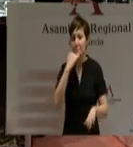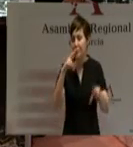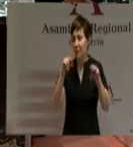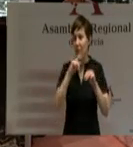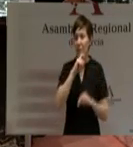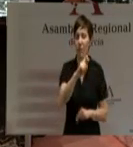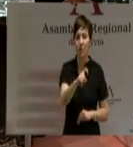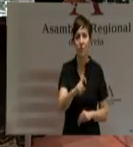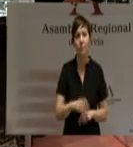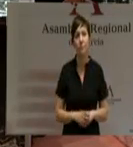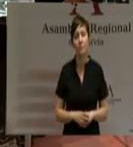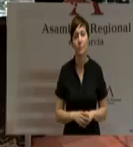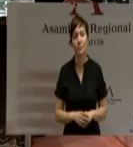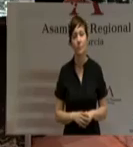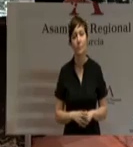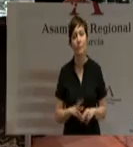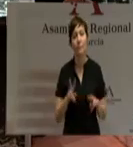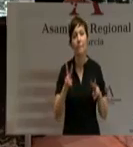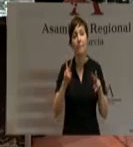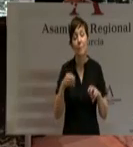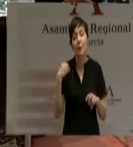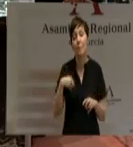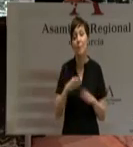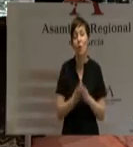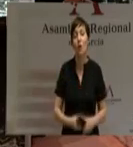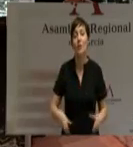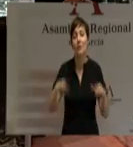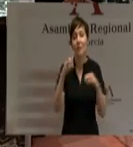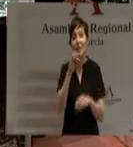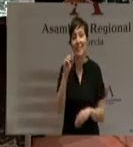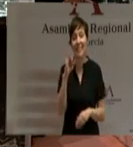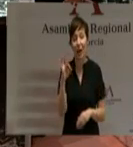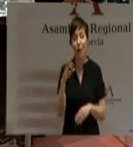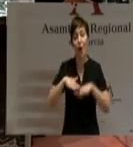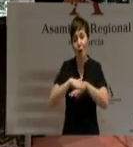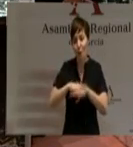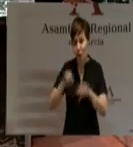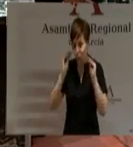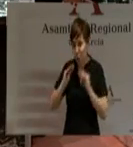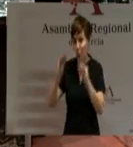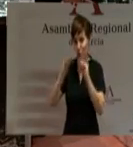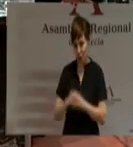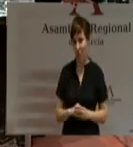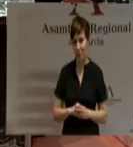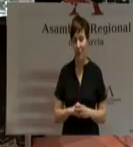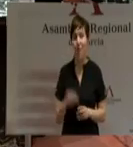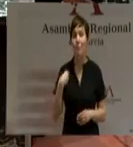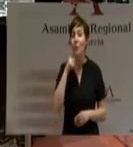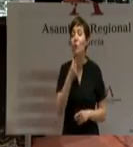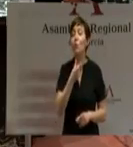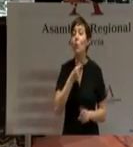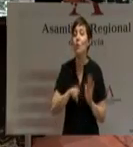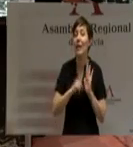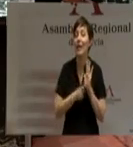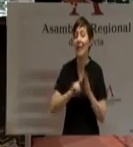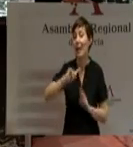que subieron la reserva en la cabecera del Tajo fueron sus gobiernos. Y, por último, ya que le gustan las leyes, la primera ley